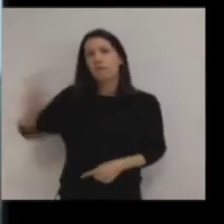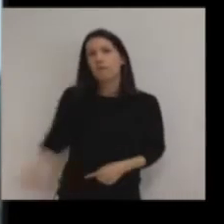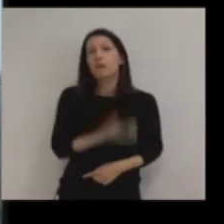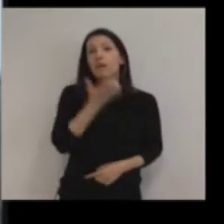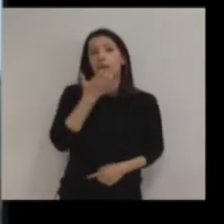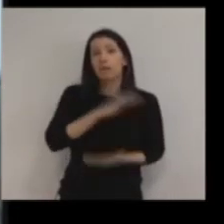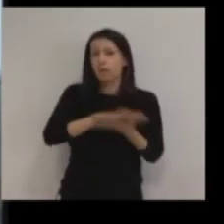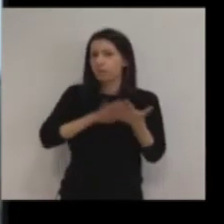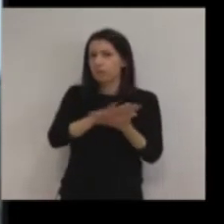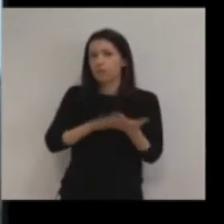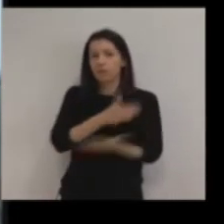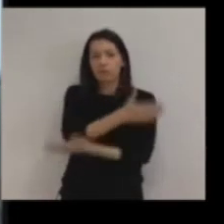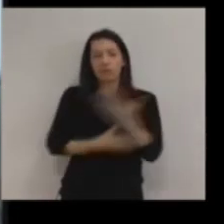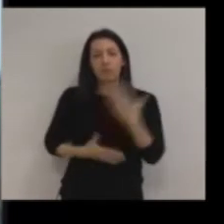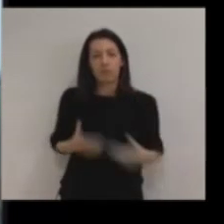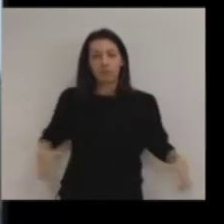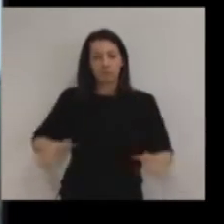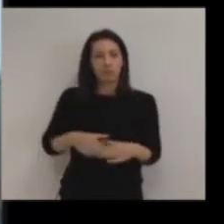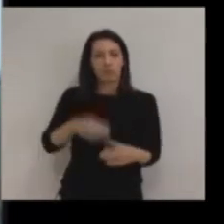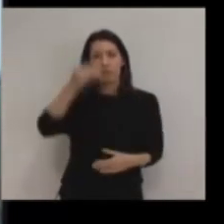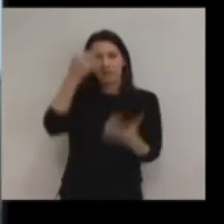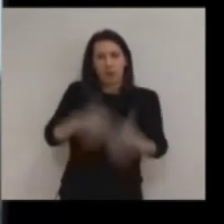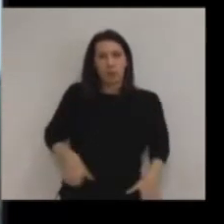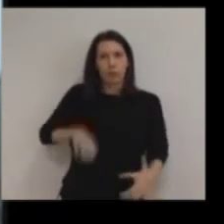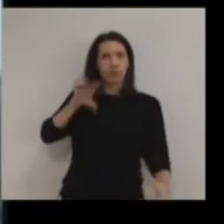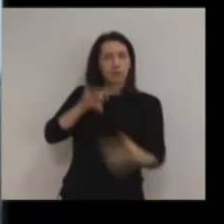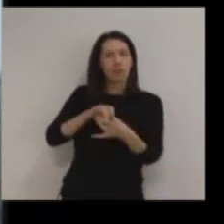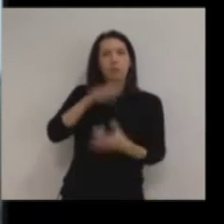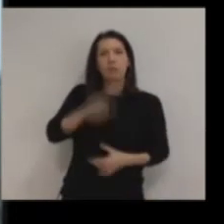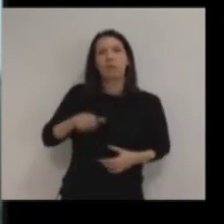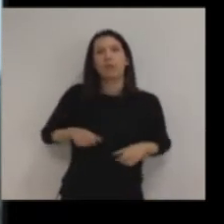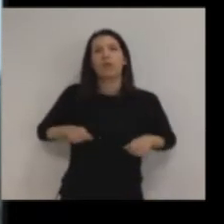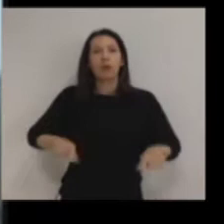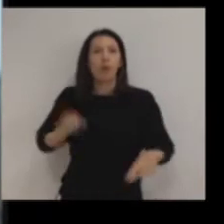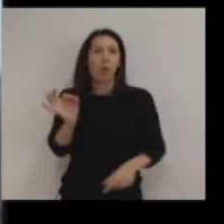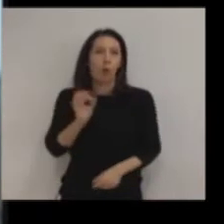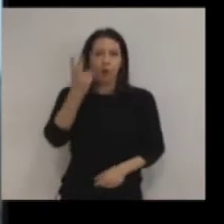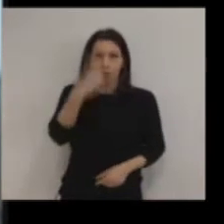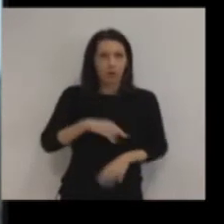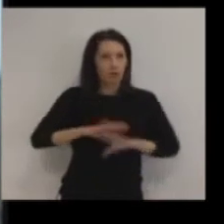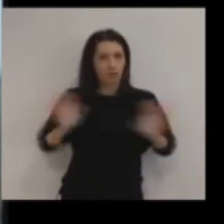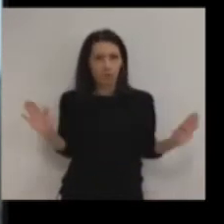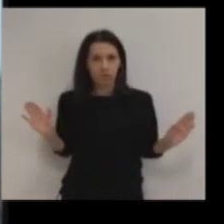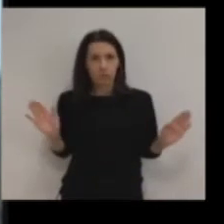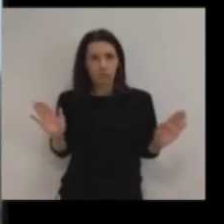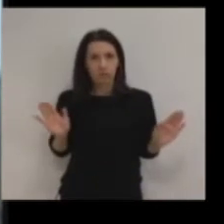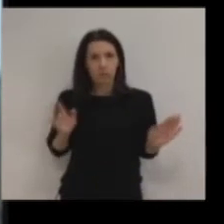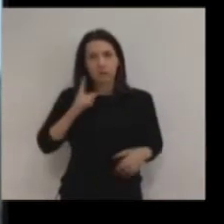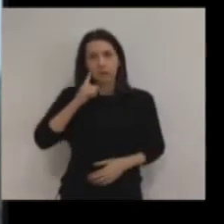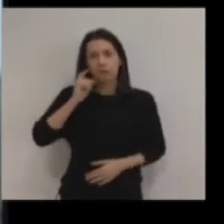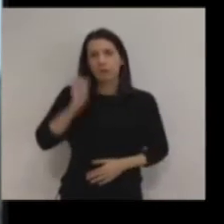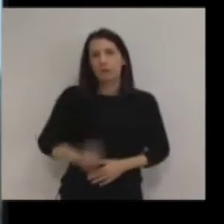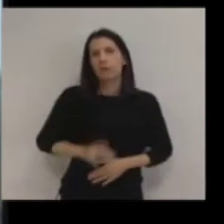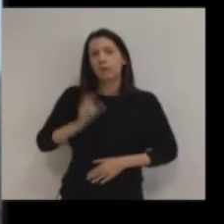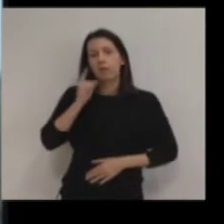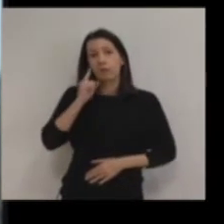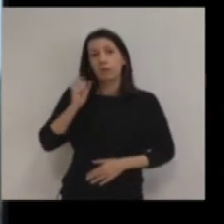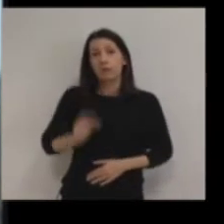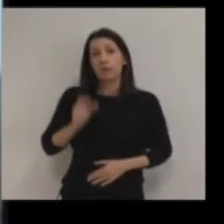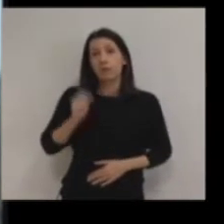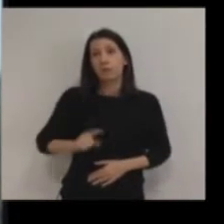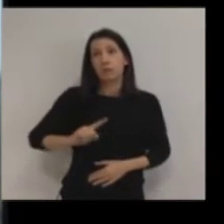de discapacidad siempre pensamos en personas en silla de ruedas o una persona ciega. Es la patología